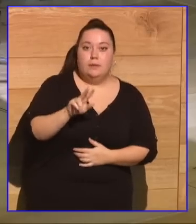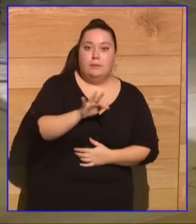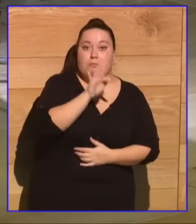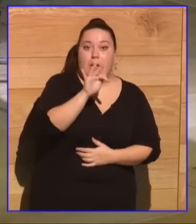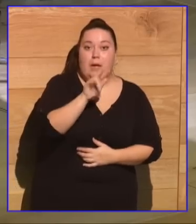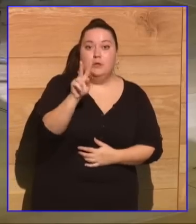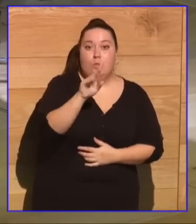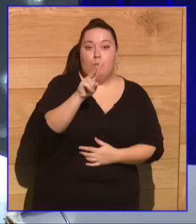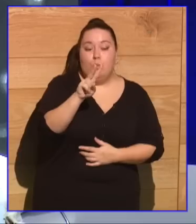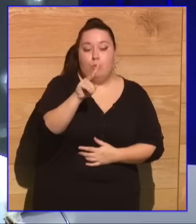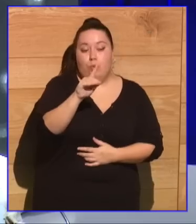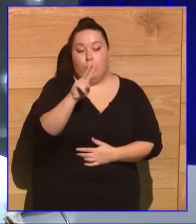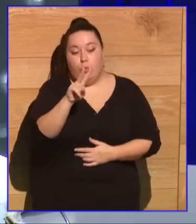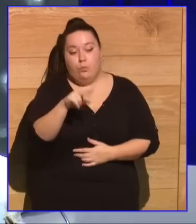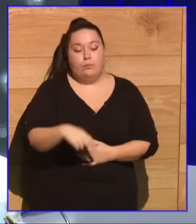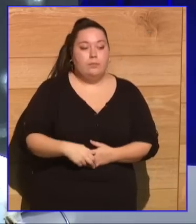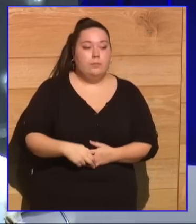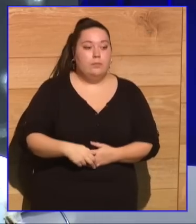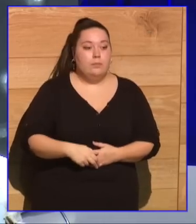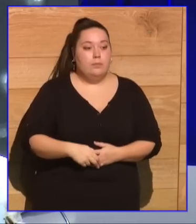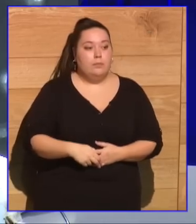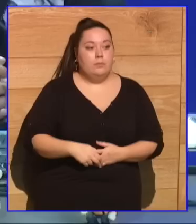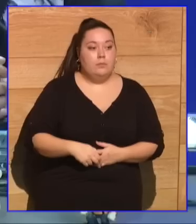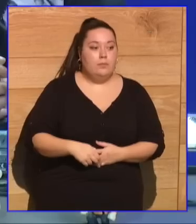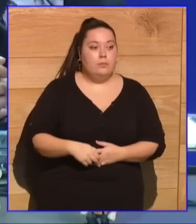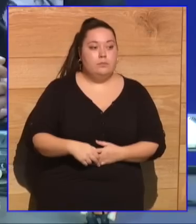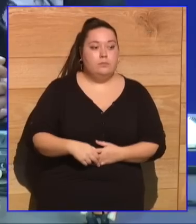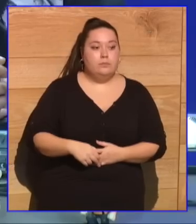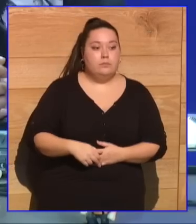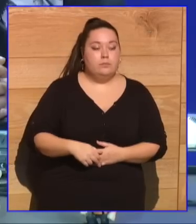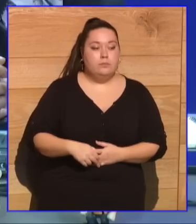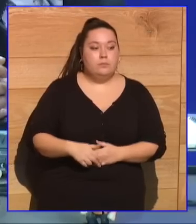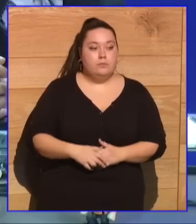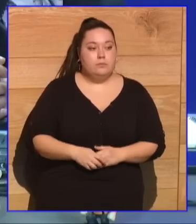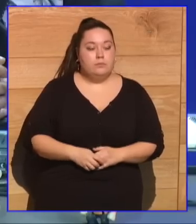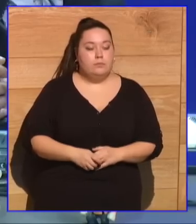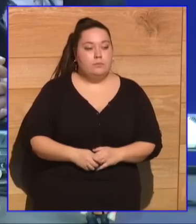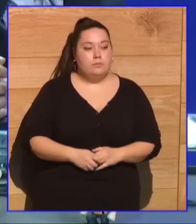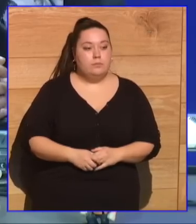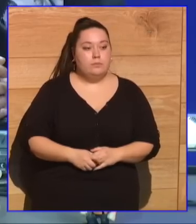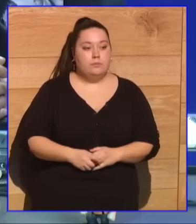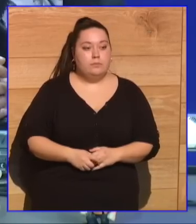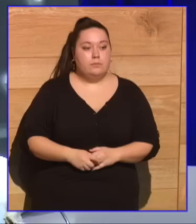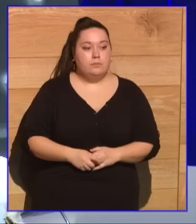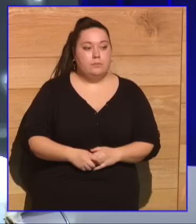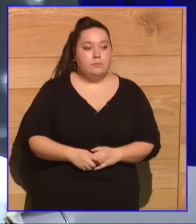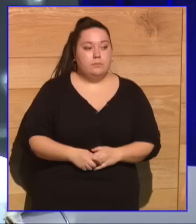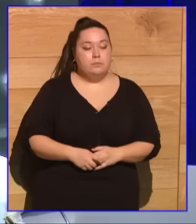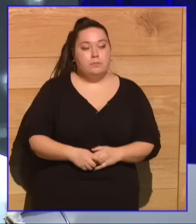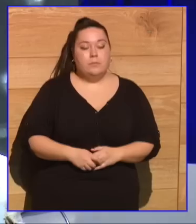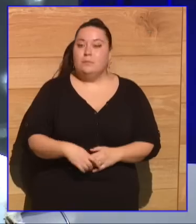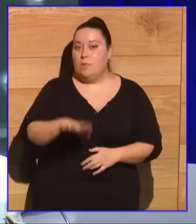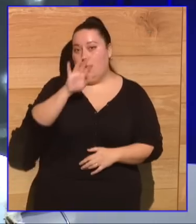más epidérmica, pero sí, efectivamente no es un grandes éxitos. Sí, no aparece ni de mucho. Cajun, Sí, ni sí, no de aparece, efectivamente, no aparece. Sideco, ni nada, nada Pero parecido.